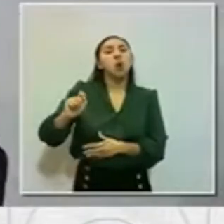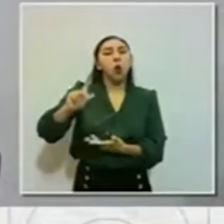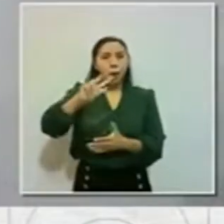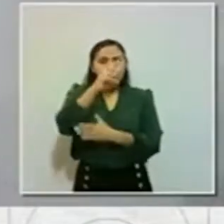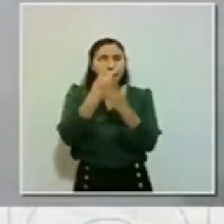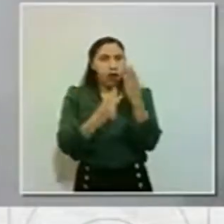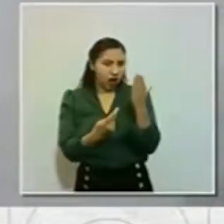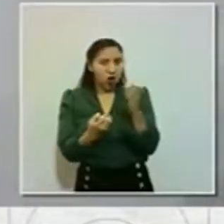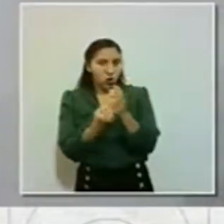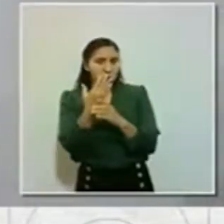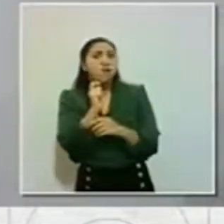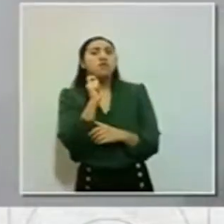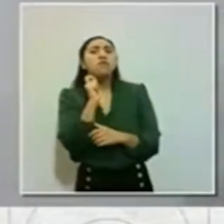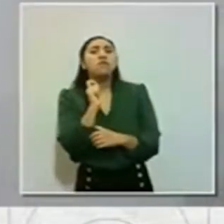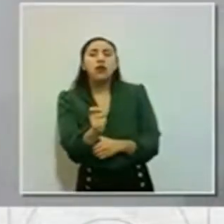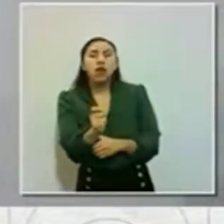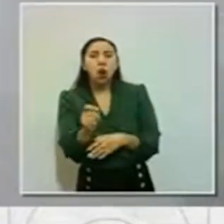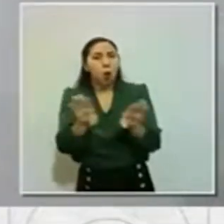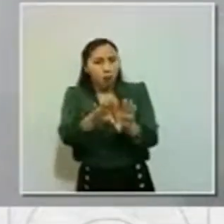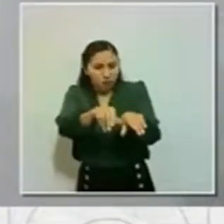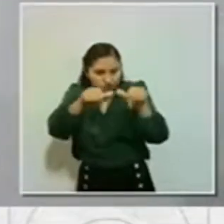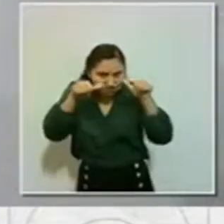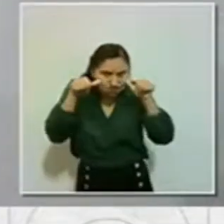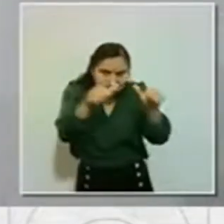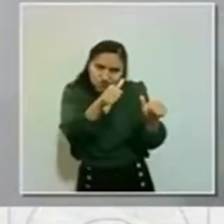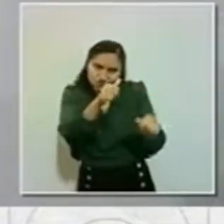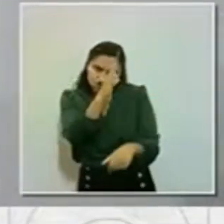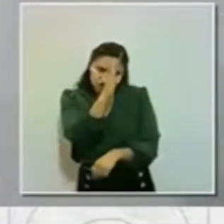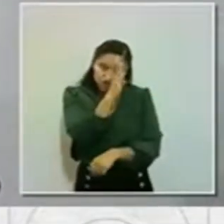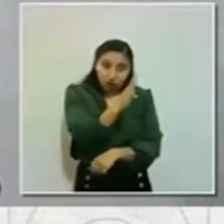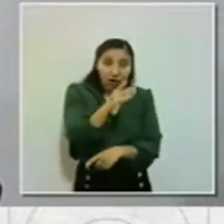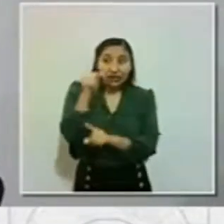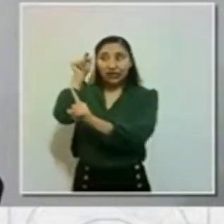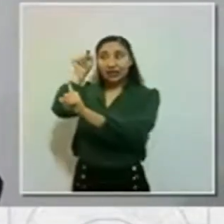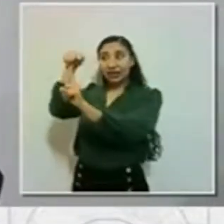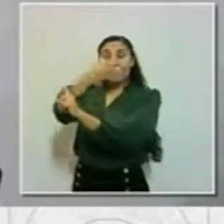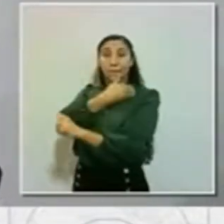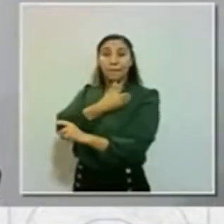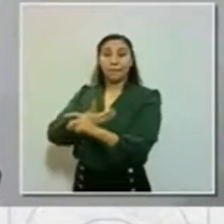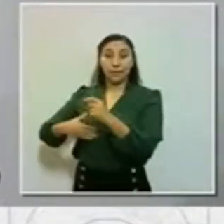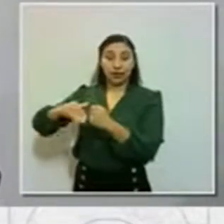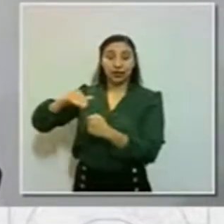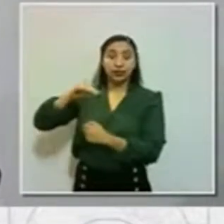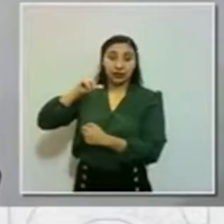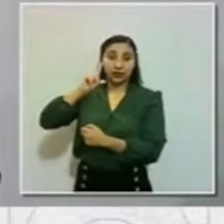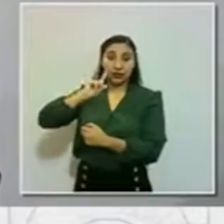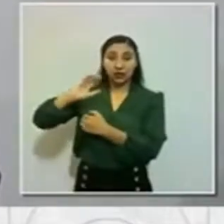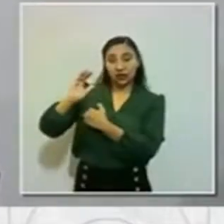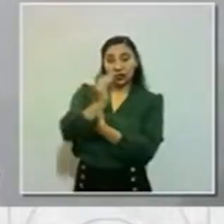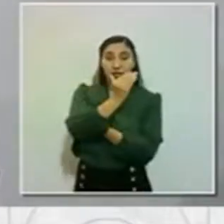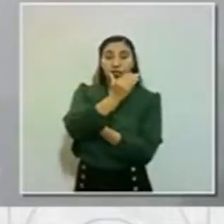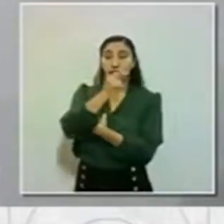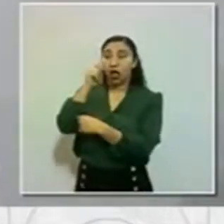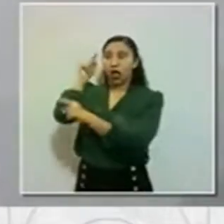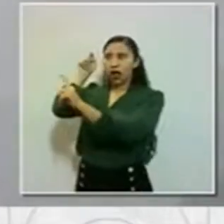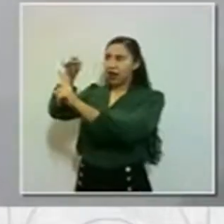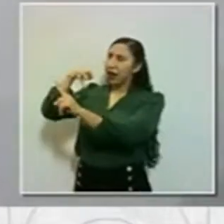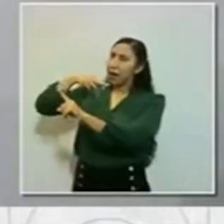directa, que la sensibilidad de la presidenta Claudia Sheinbaum activa de